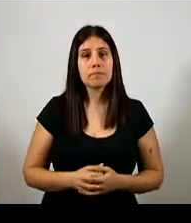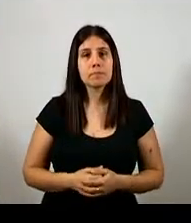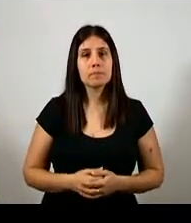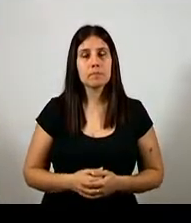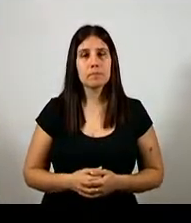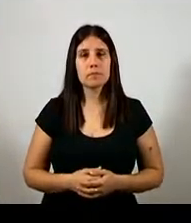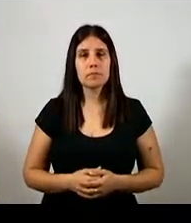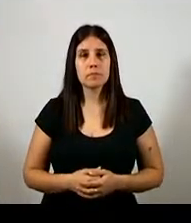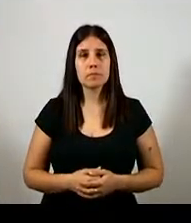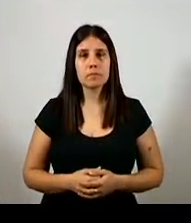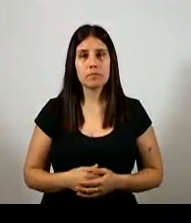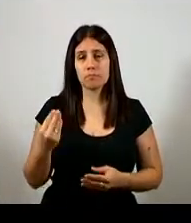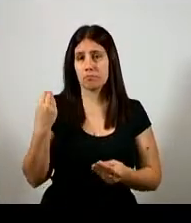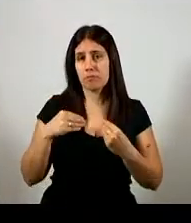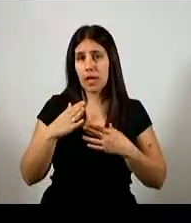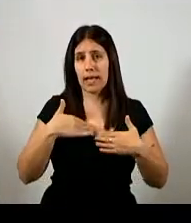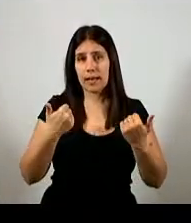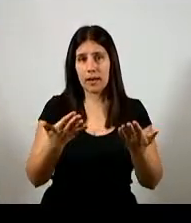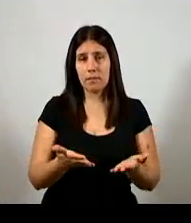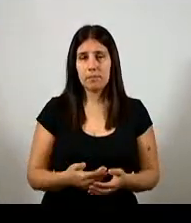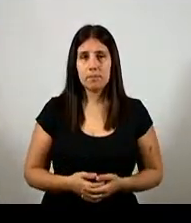cualquier pregunta que requiera.